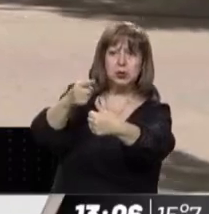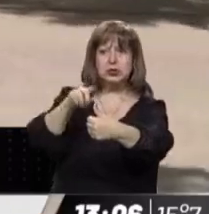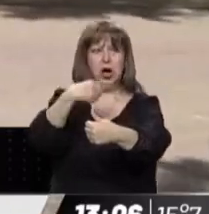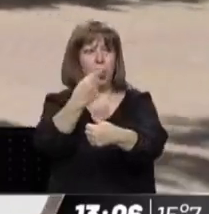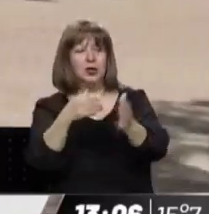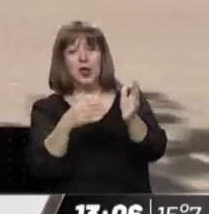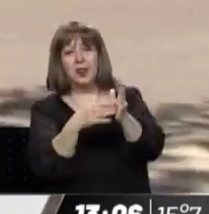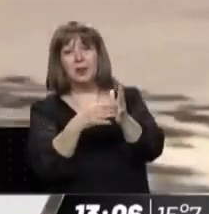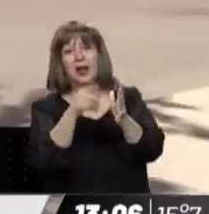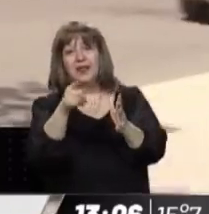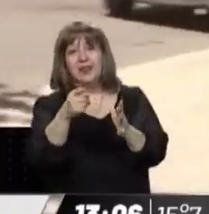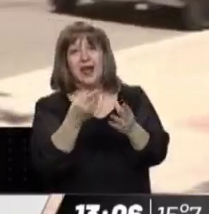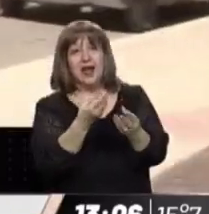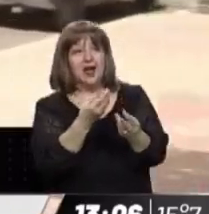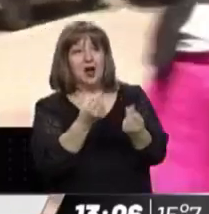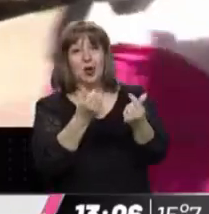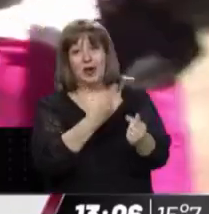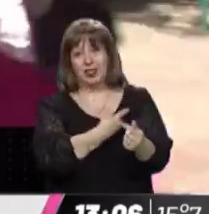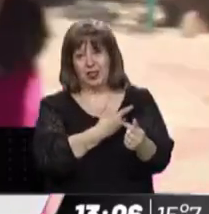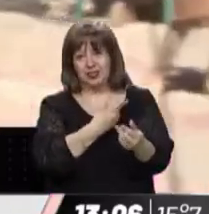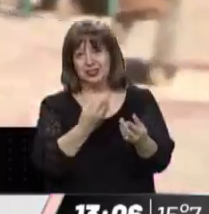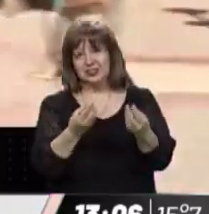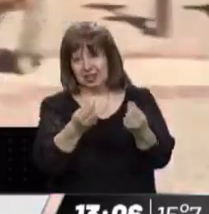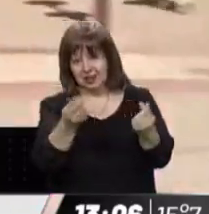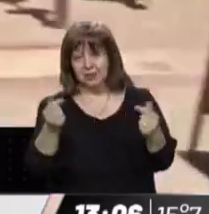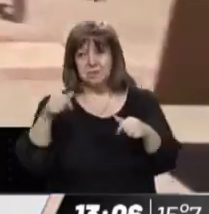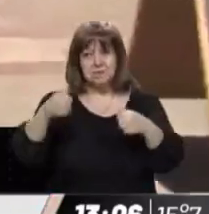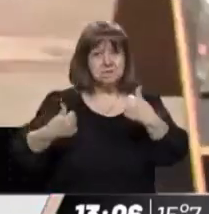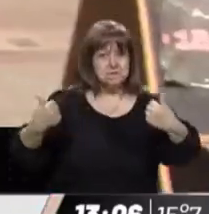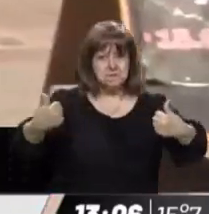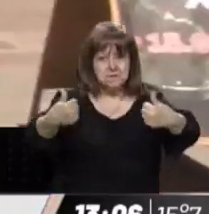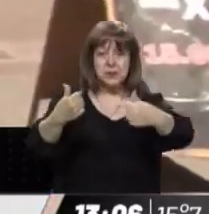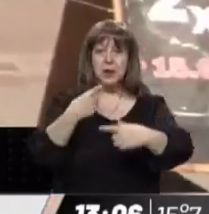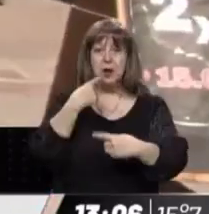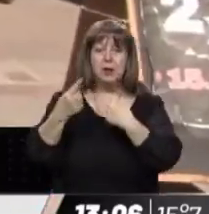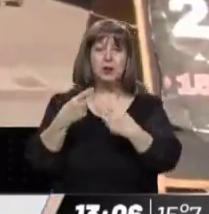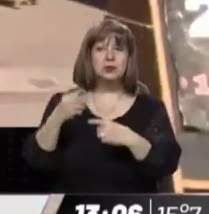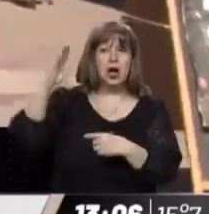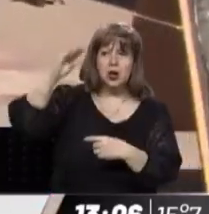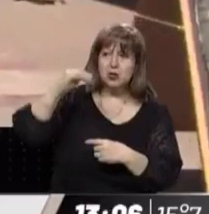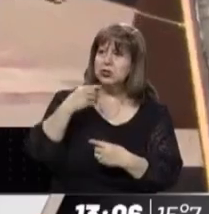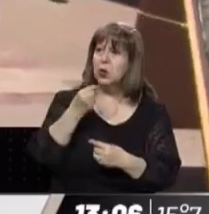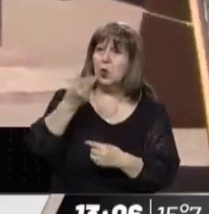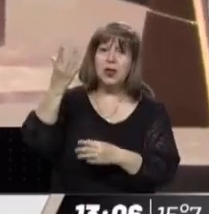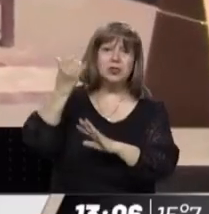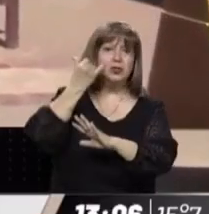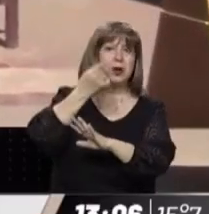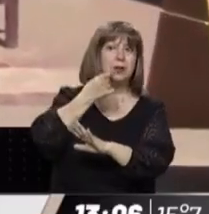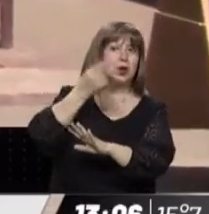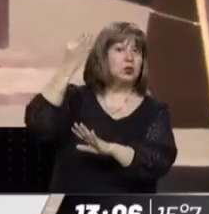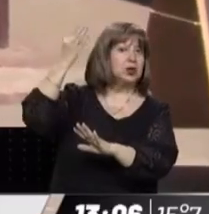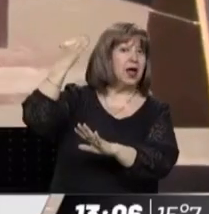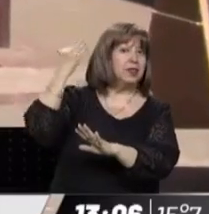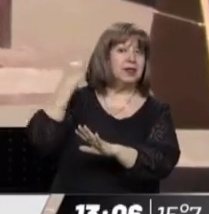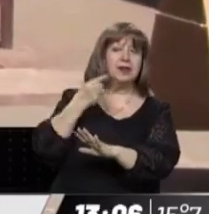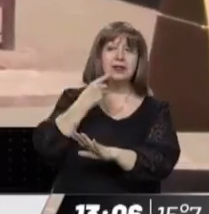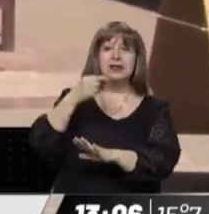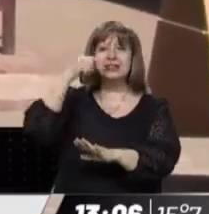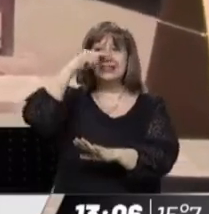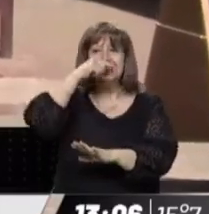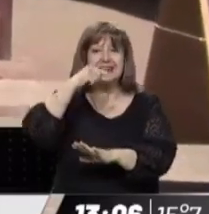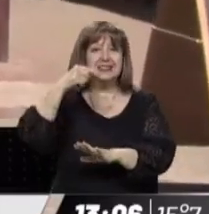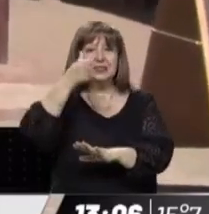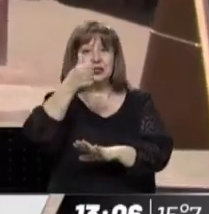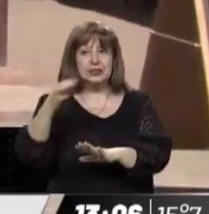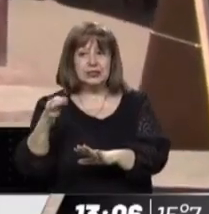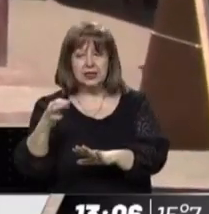depende el lugar donde los compres, pero los que estaban acá por lo menos nos decían que anoche lo cerraron ellos vendiendo en